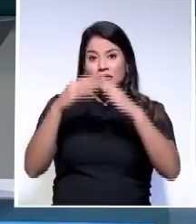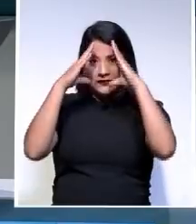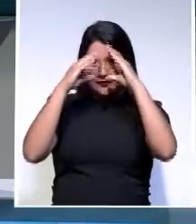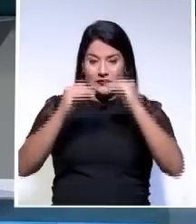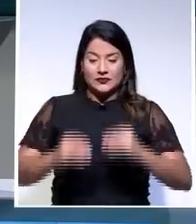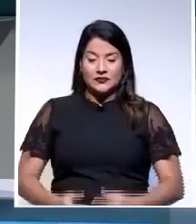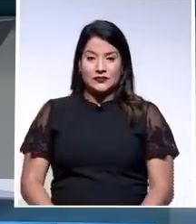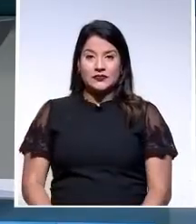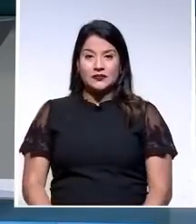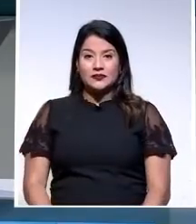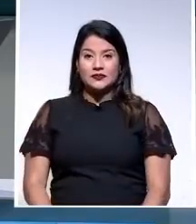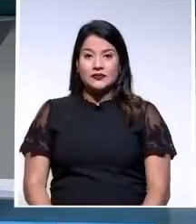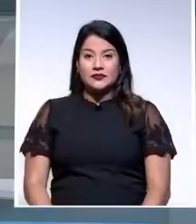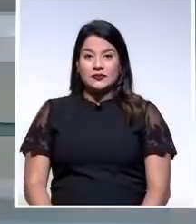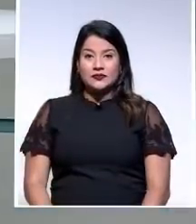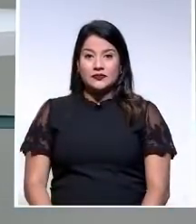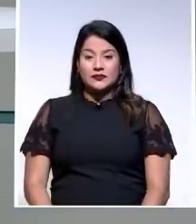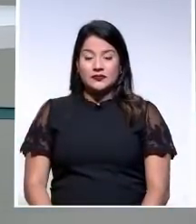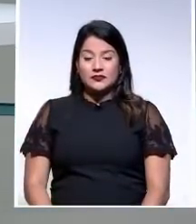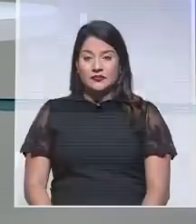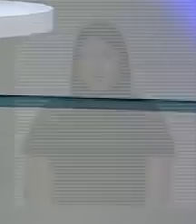información.